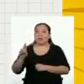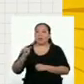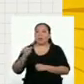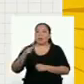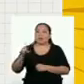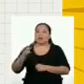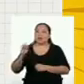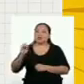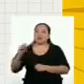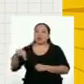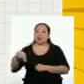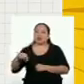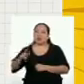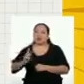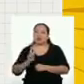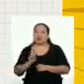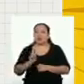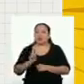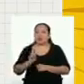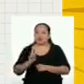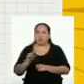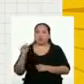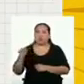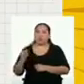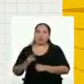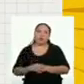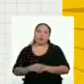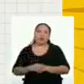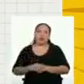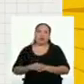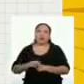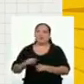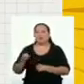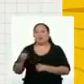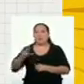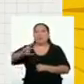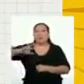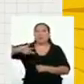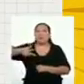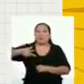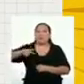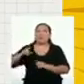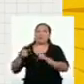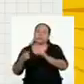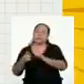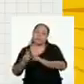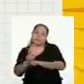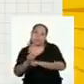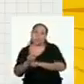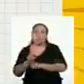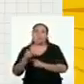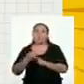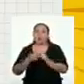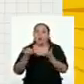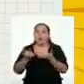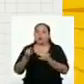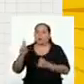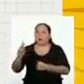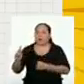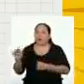vamos a ahorrar el doble. Si quisiéramos ahorrar el triple, sería 3. Pero ahora vamos a usar 2.